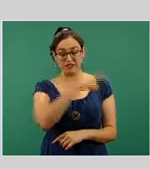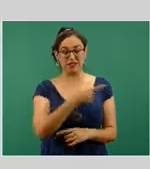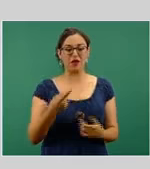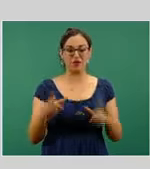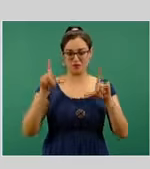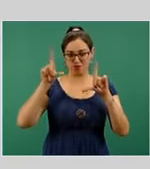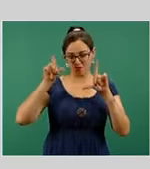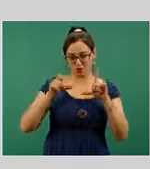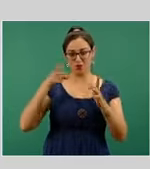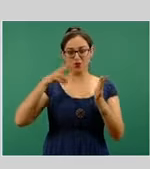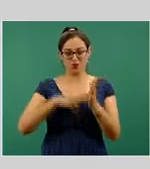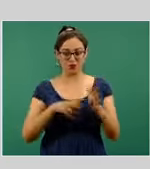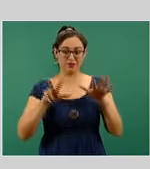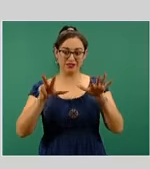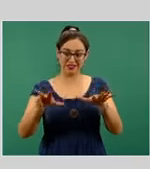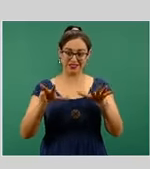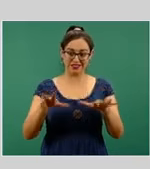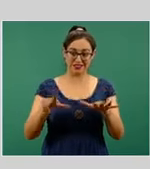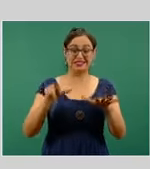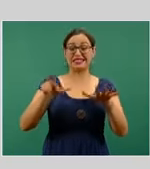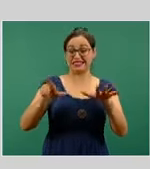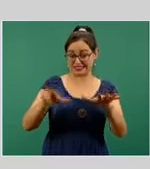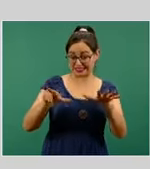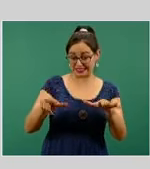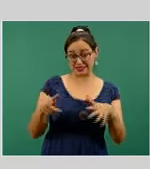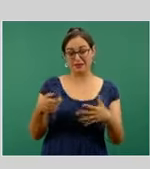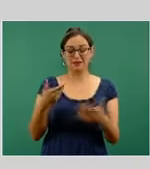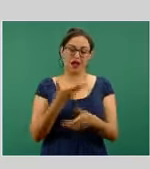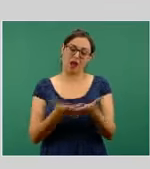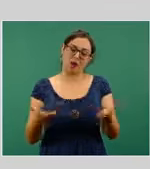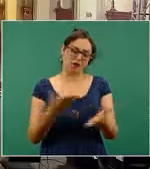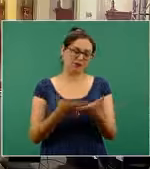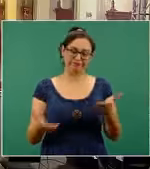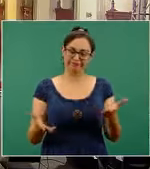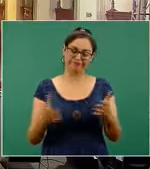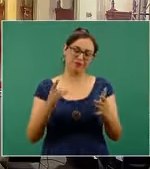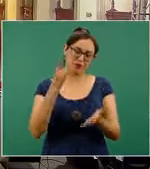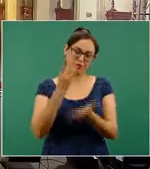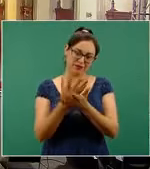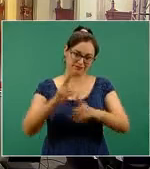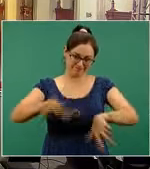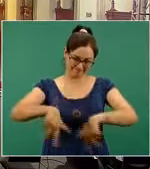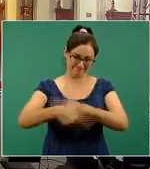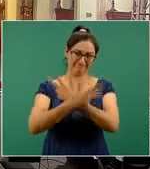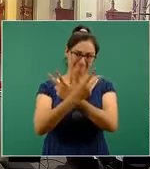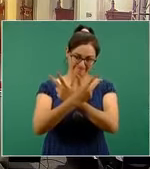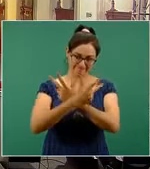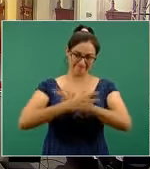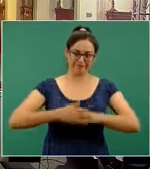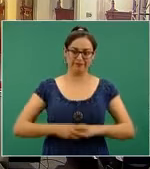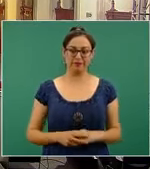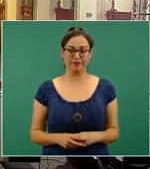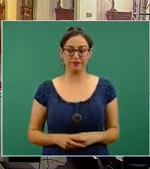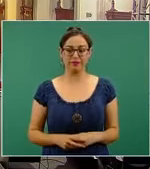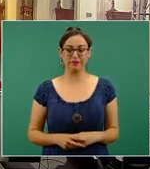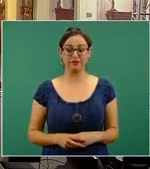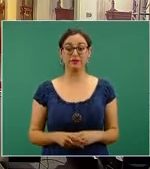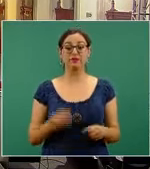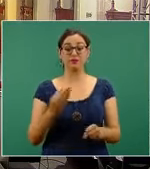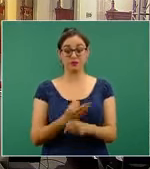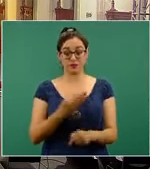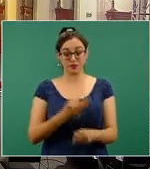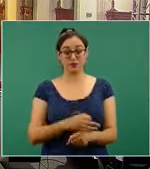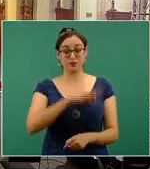cierto, ahora solo nos reunimos de forma virtual. Y la siguiente, por favor. Y en esta ocasión estamos presentando